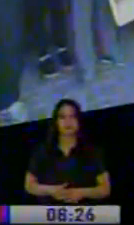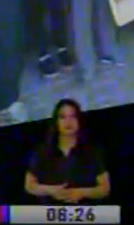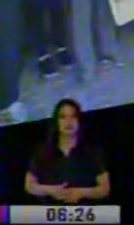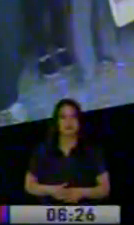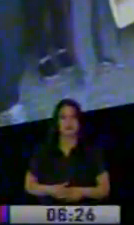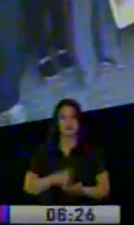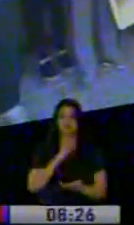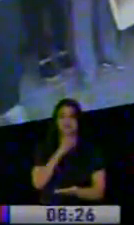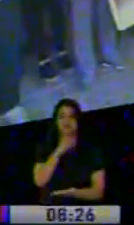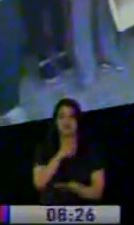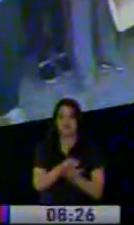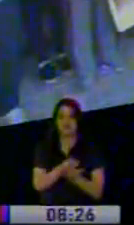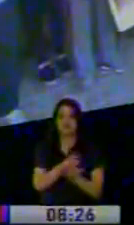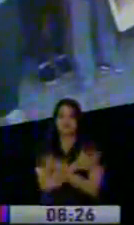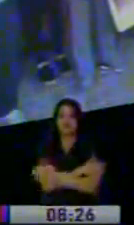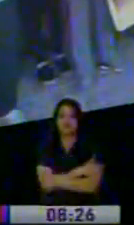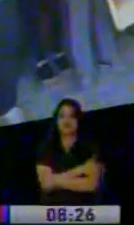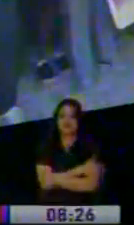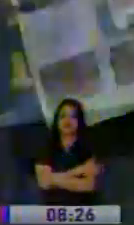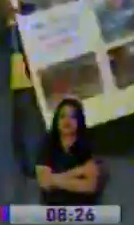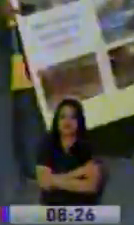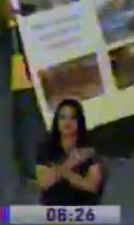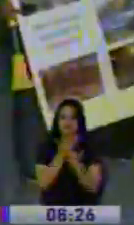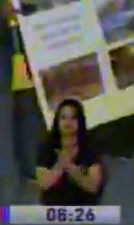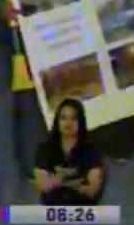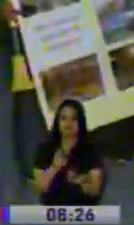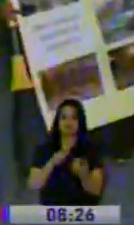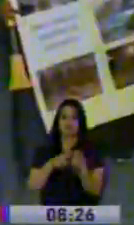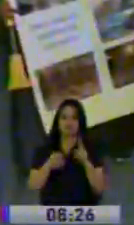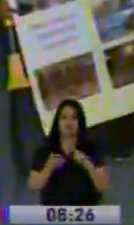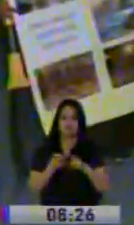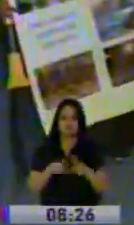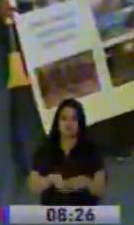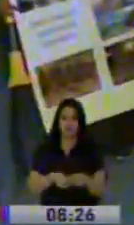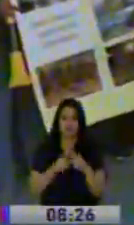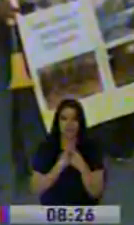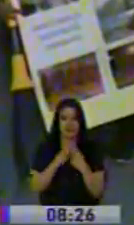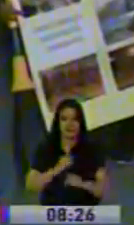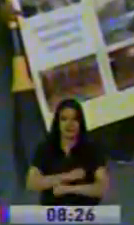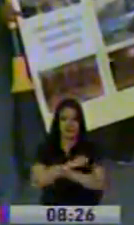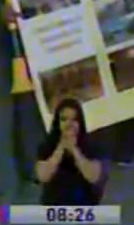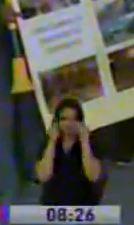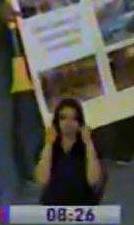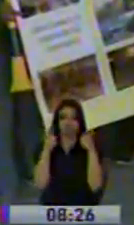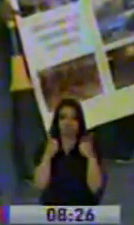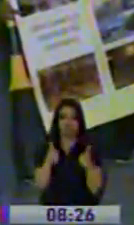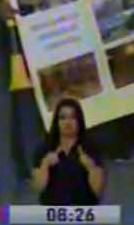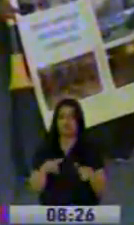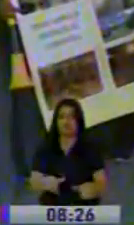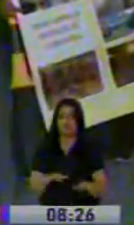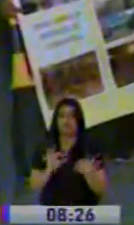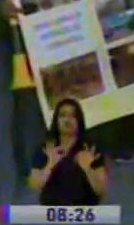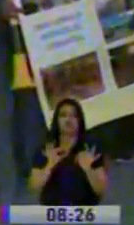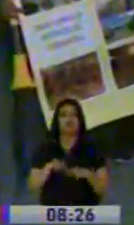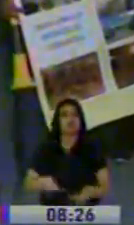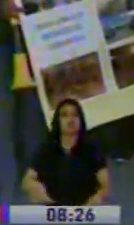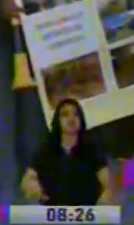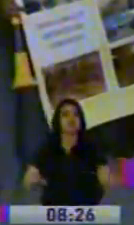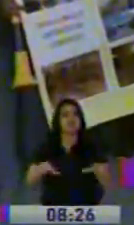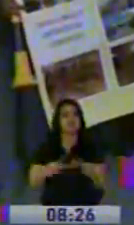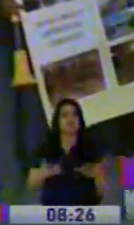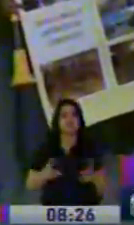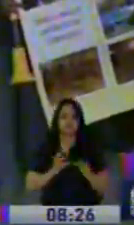Robert, un abrazo de vuelta, amigos televidentes, excelente inicio de día para todos. Así es, Robert, nosotros ya nos encontramos con ellos y con